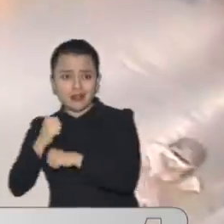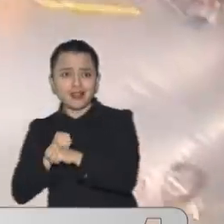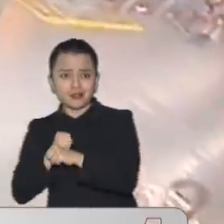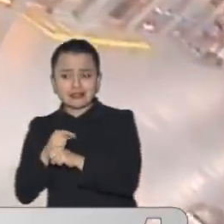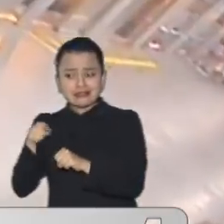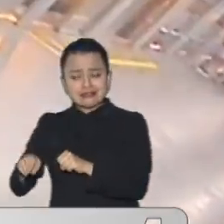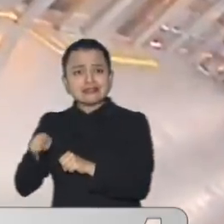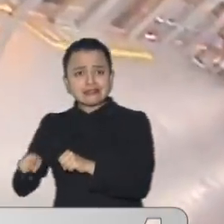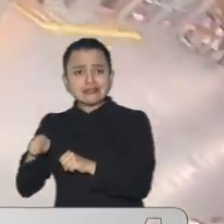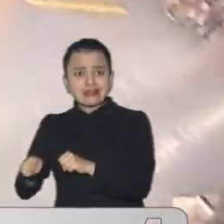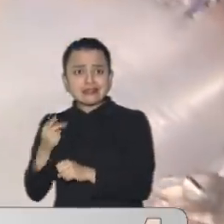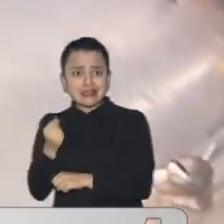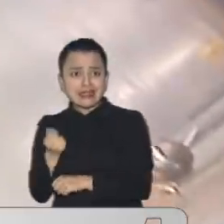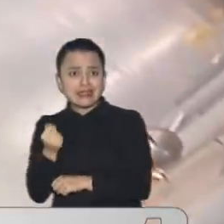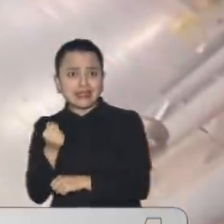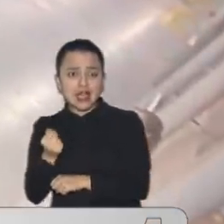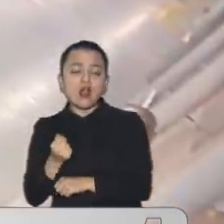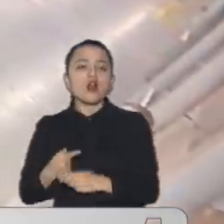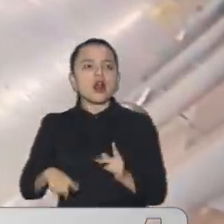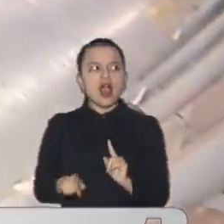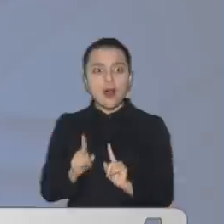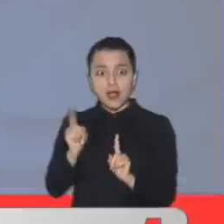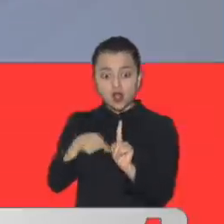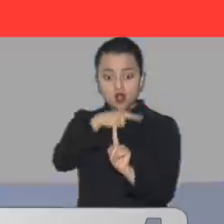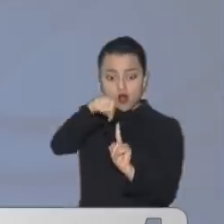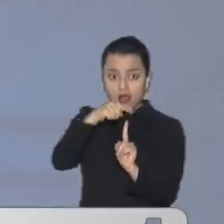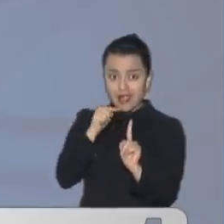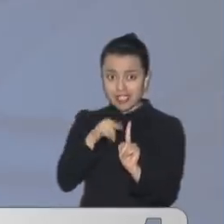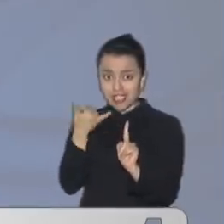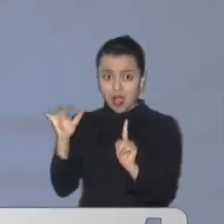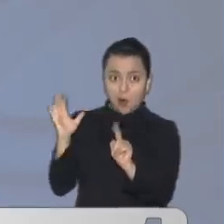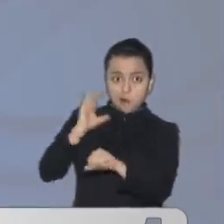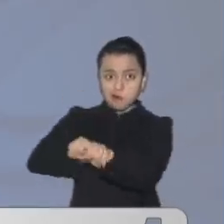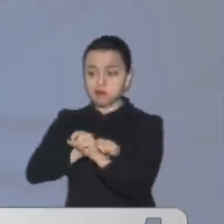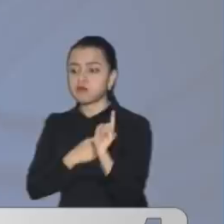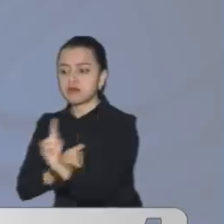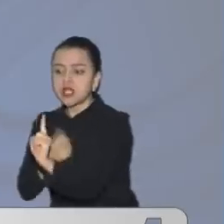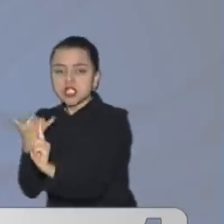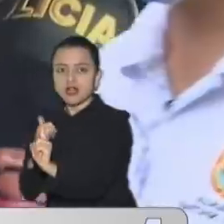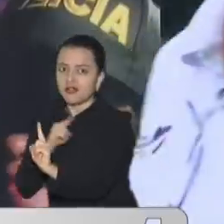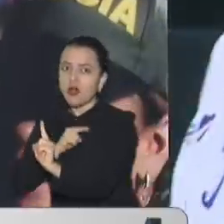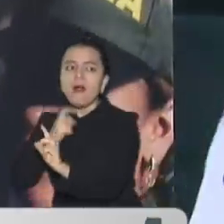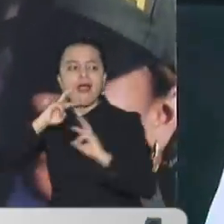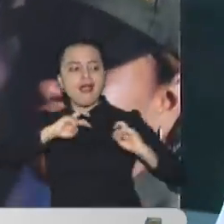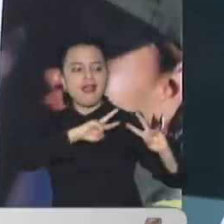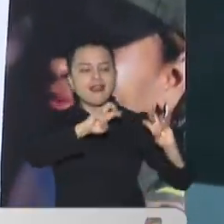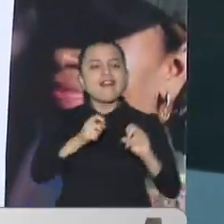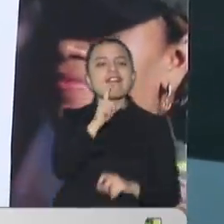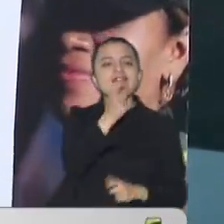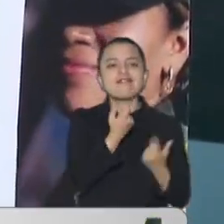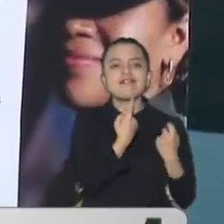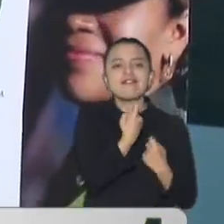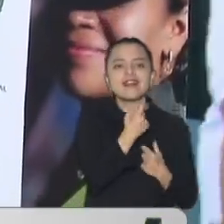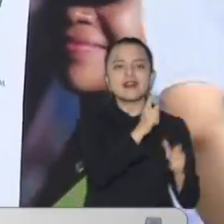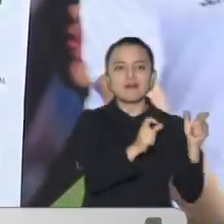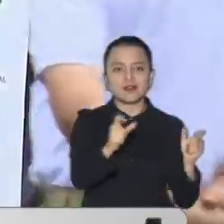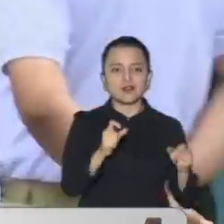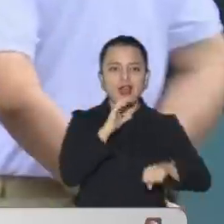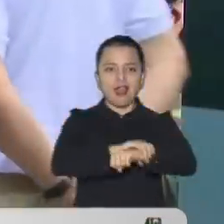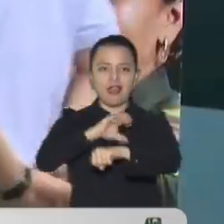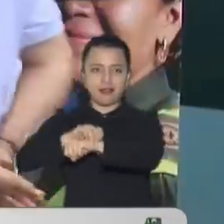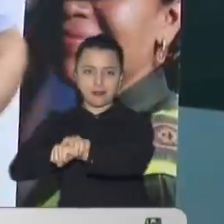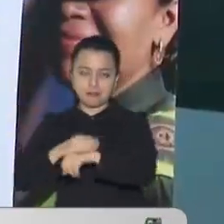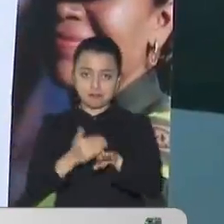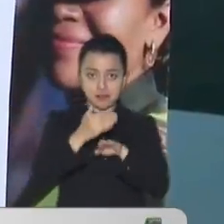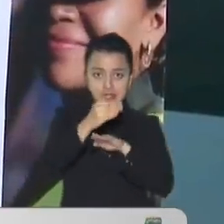detrás de este hecho, repito que también tendrán que ser capturados. Muchísimas gracias, él es Carlos Rojas, secretario de Seguridad Seguridad y Justicia de Cali, presentando la captura